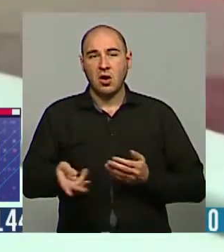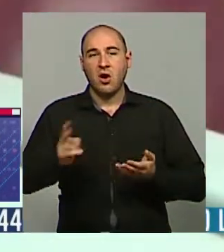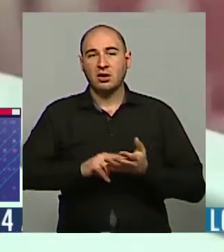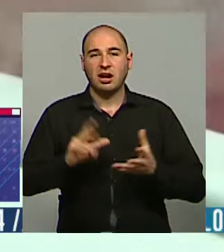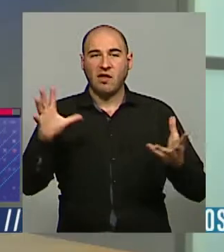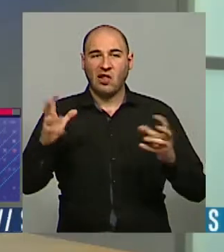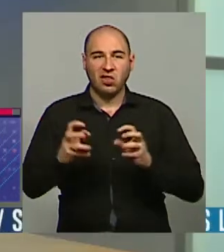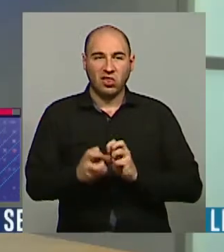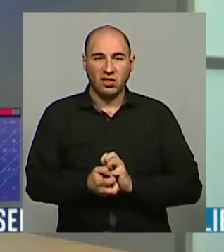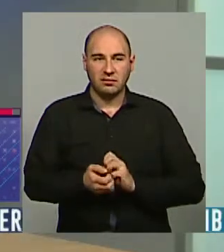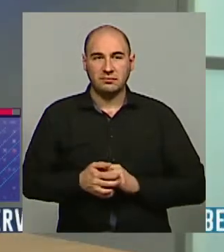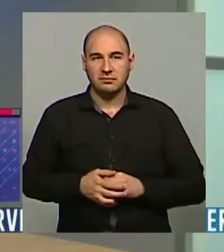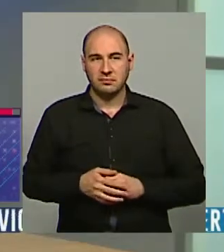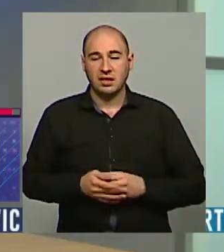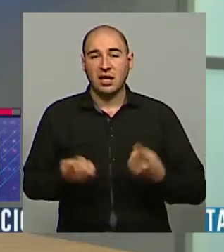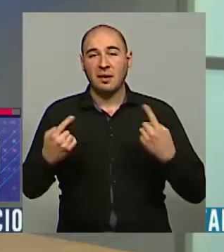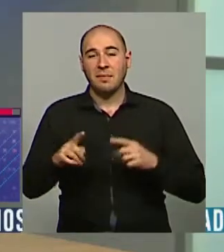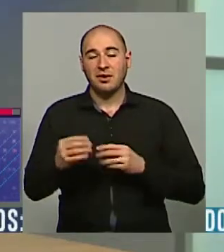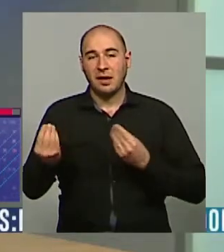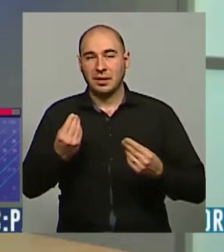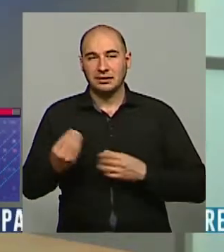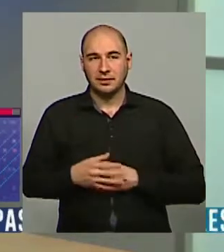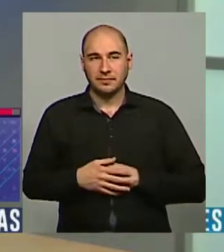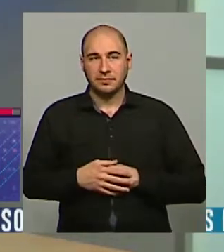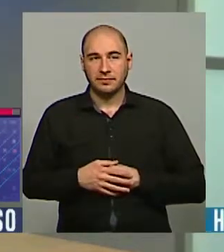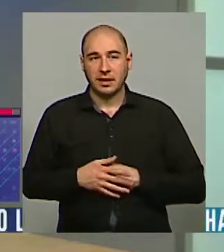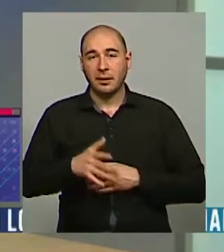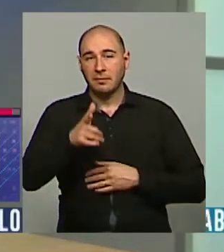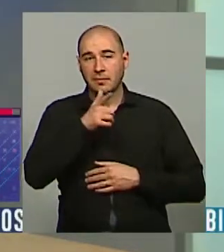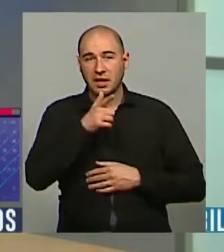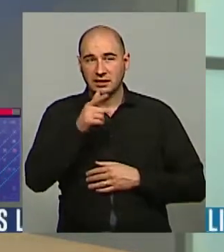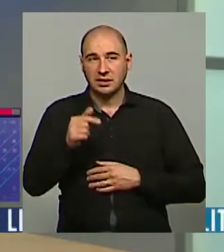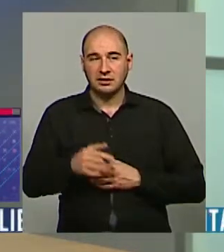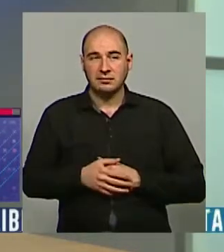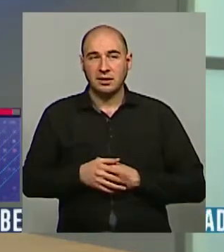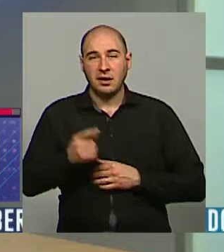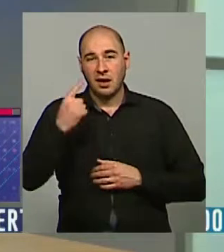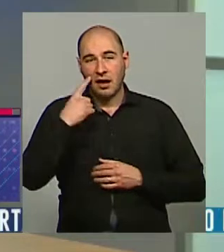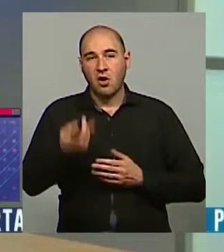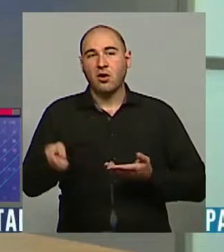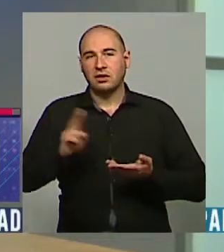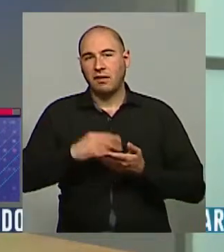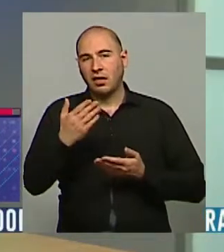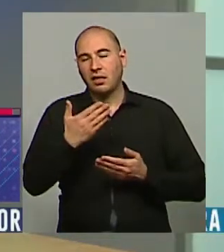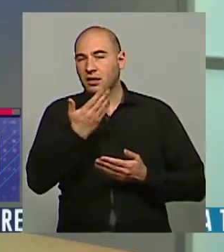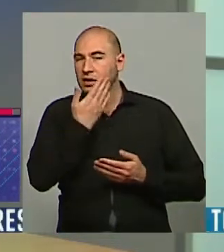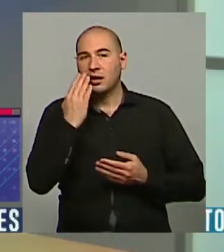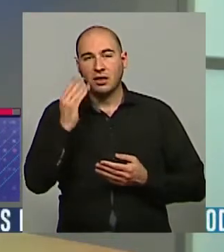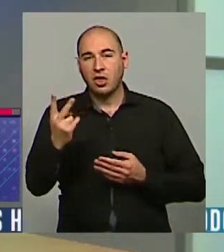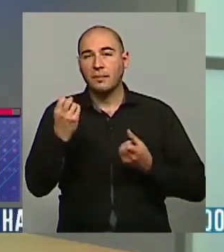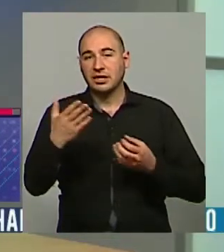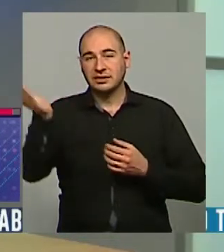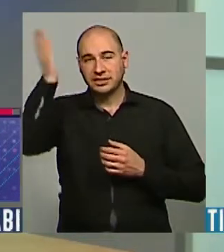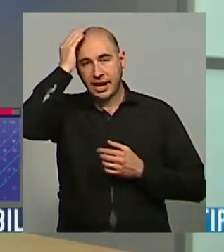recesión. Uy, uy, uy. Bueno, pero el tema es que parecía que había un capítulo. Bueno, volvemos a hablar de doble discurso, porque